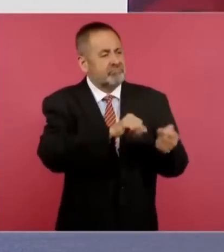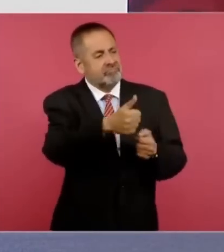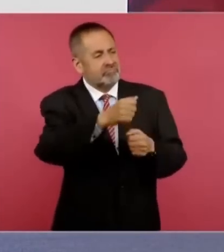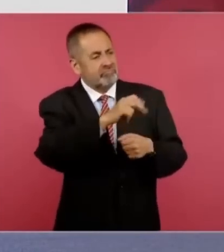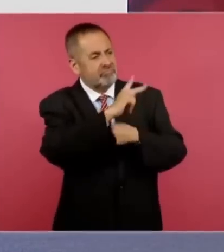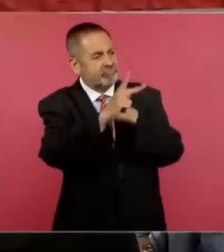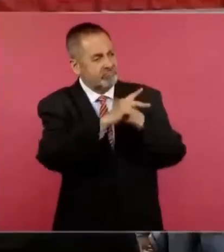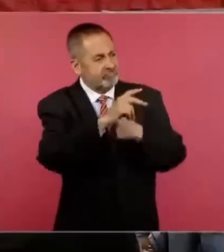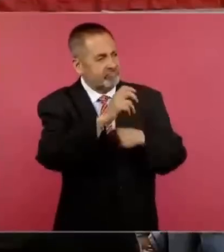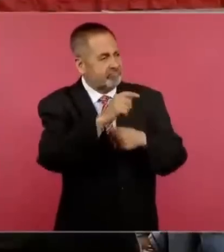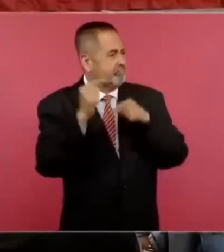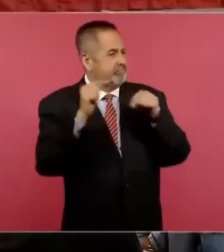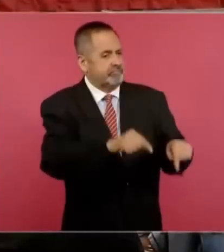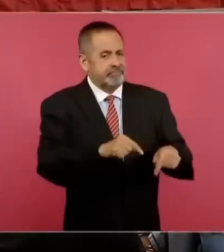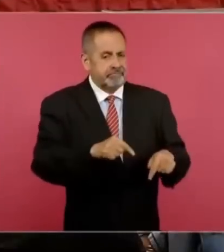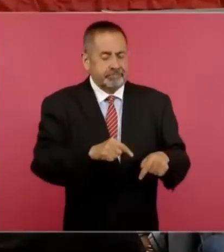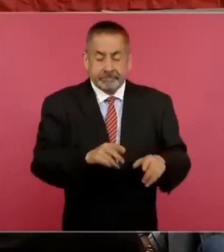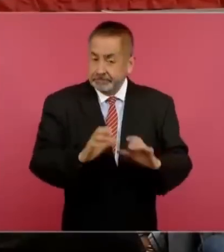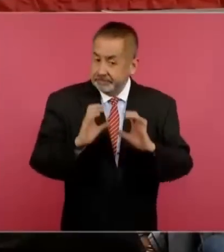extranjeros.